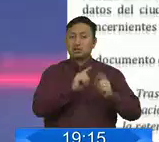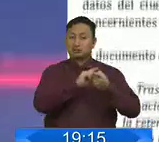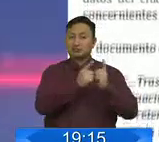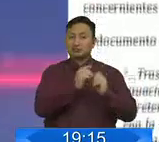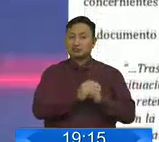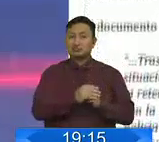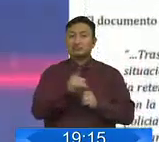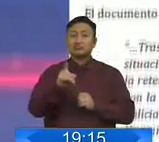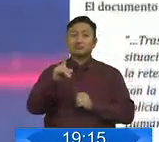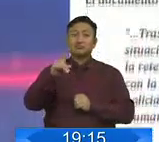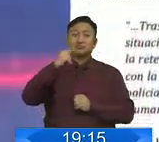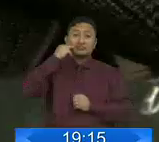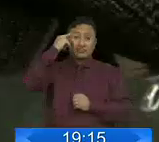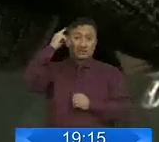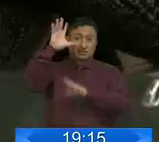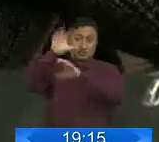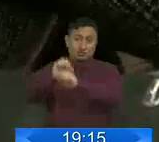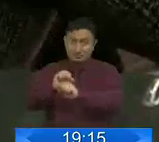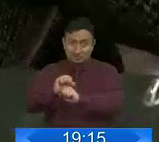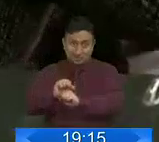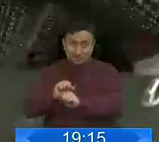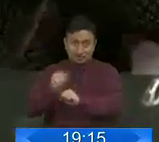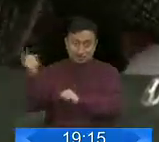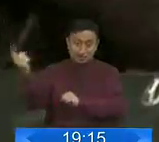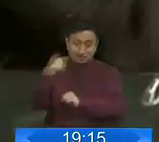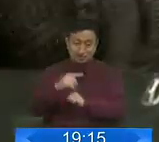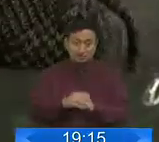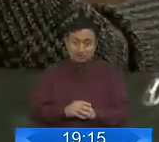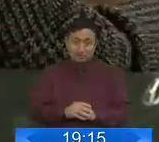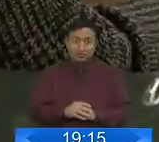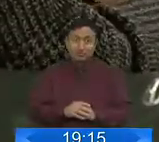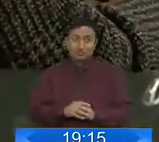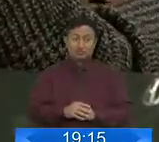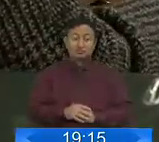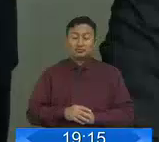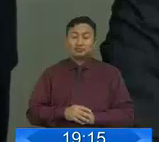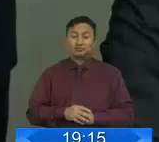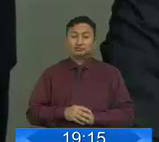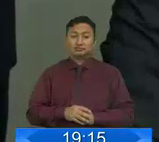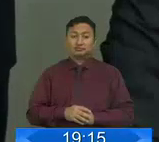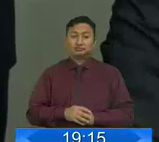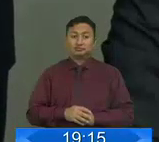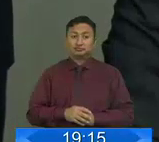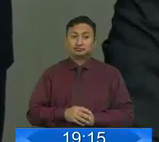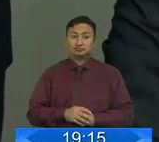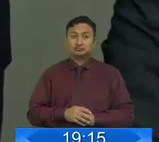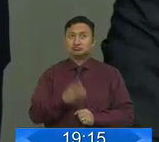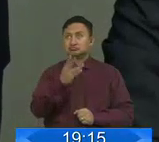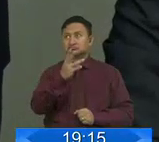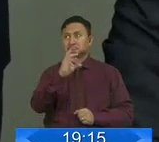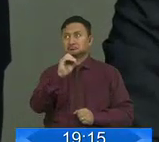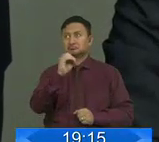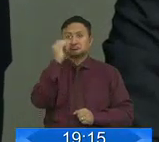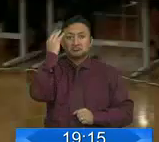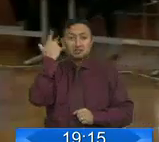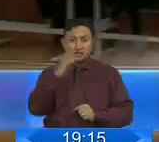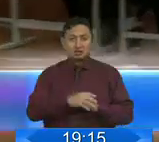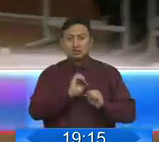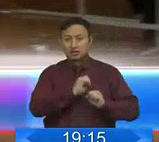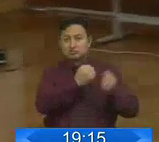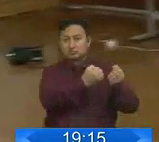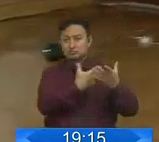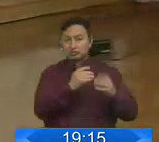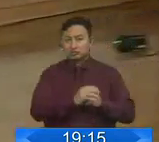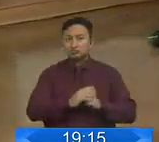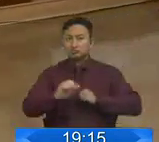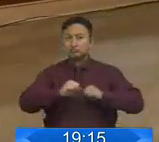de detener a Correa y traerlo al país para que enfrente la justicia. En unos 60 días recibir alguna información. Diligencia legal